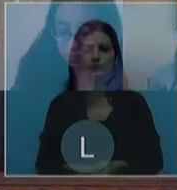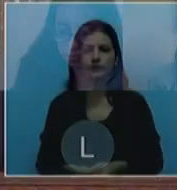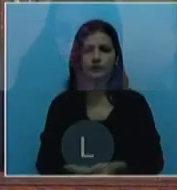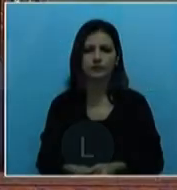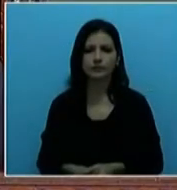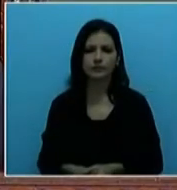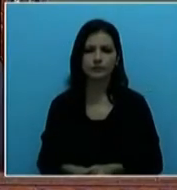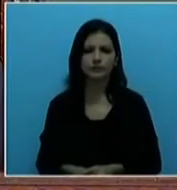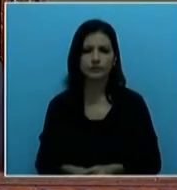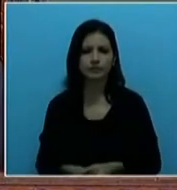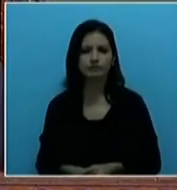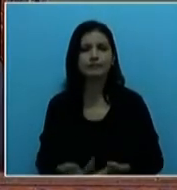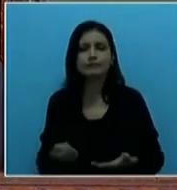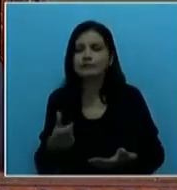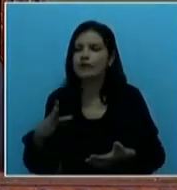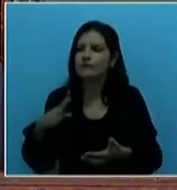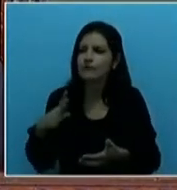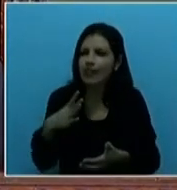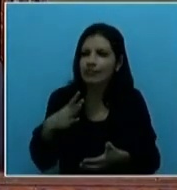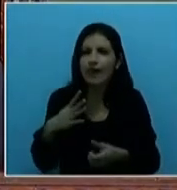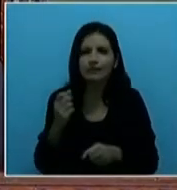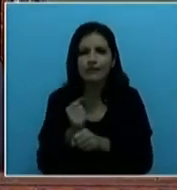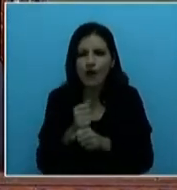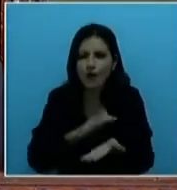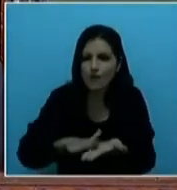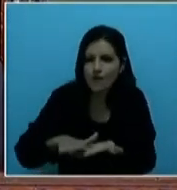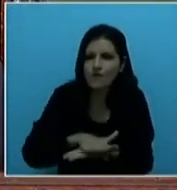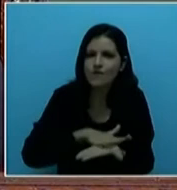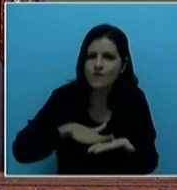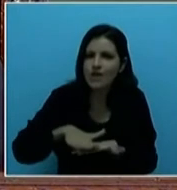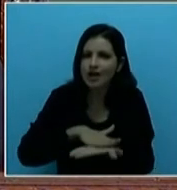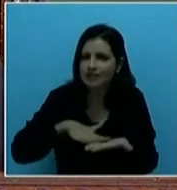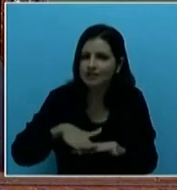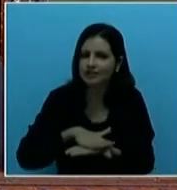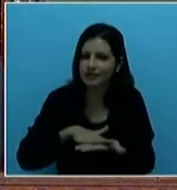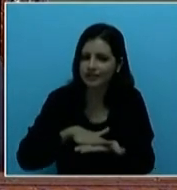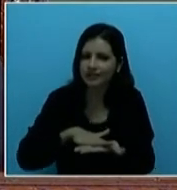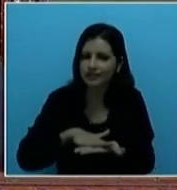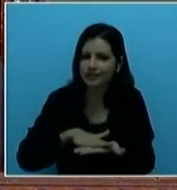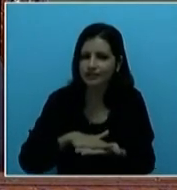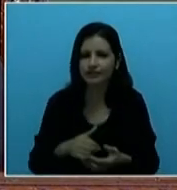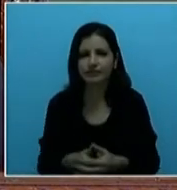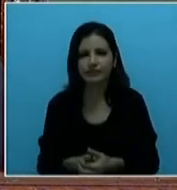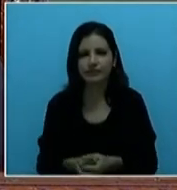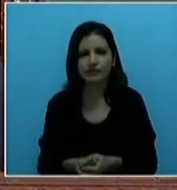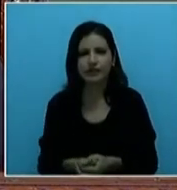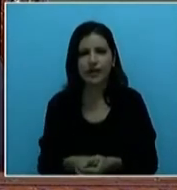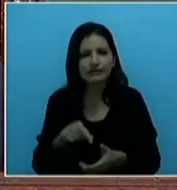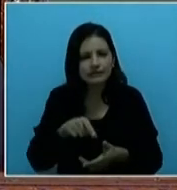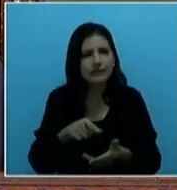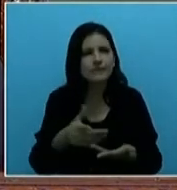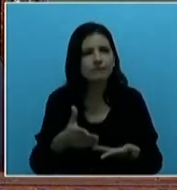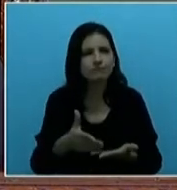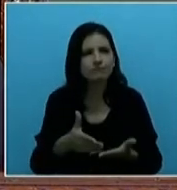concretar acciones de fondo que permanezcan en el tiempo sentar los mojones para trazar políticas públicas